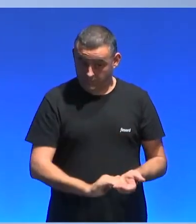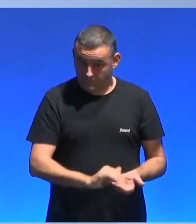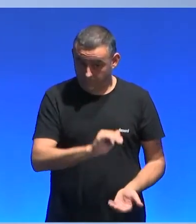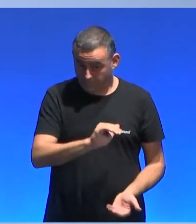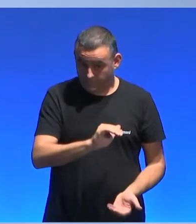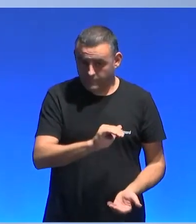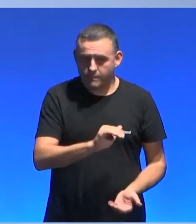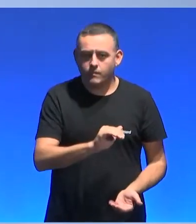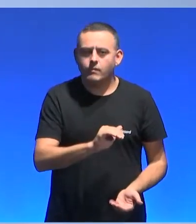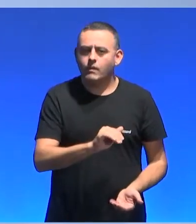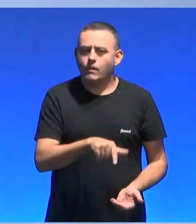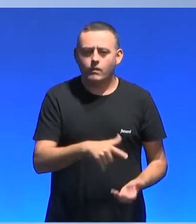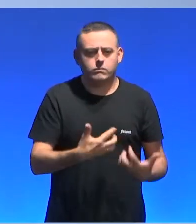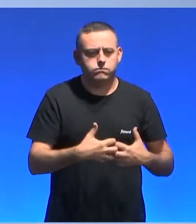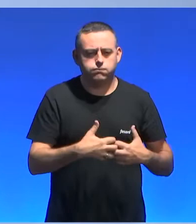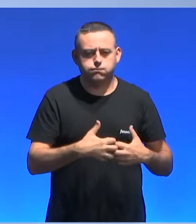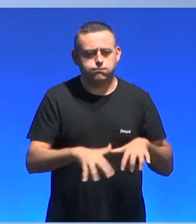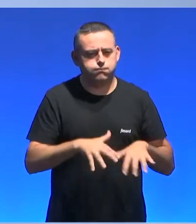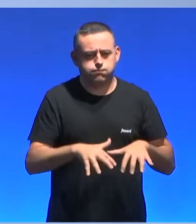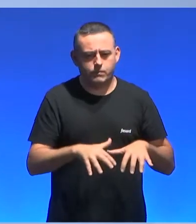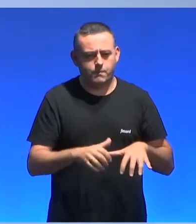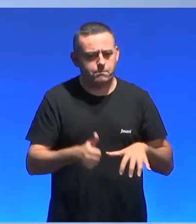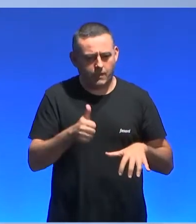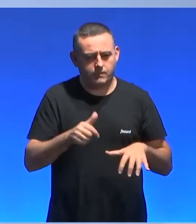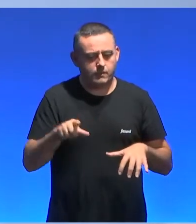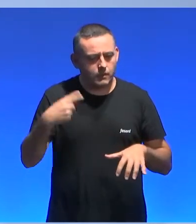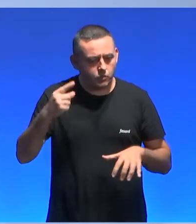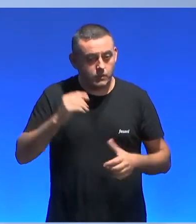de toda la vida. Una intensidad